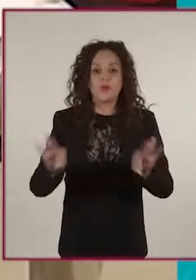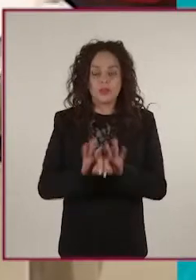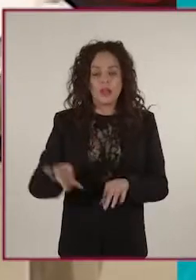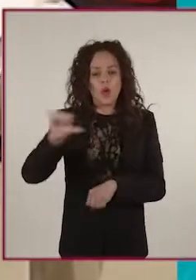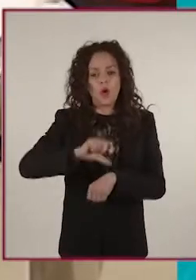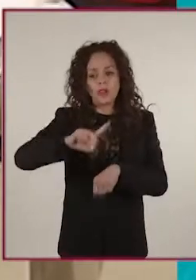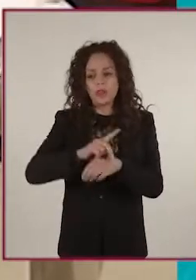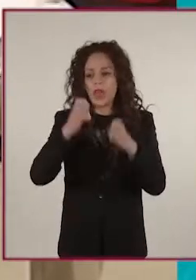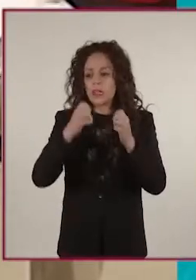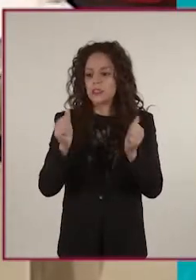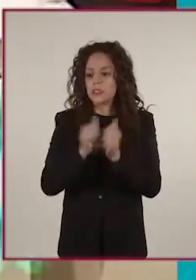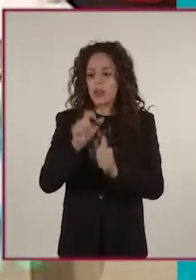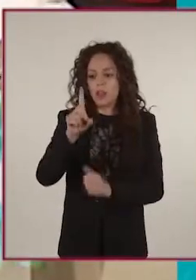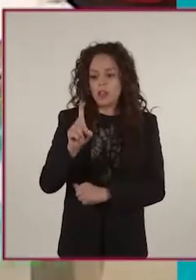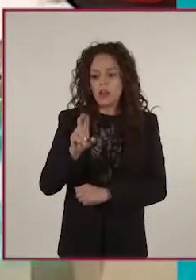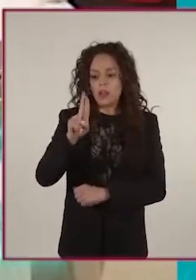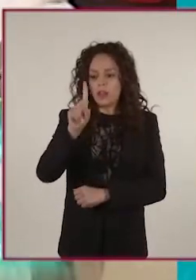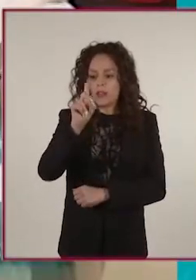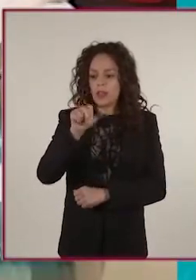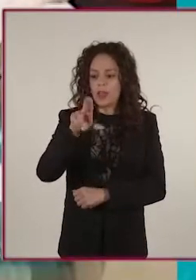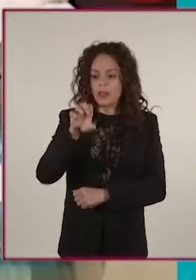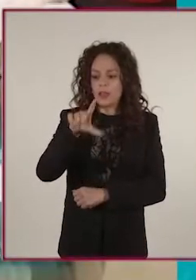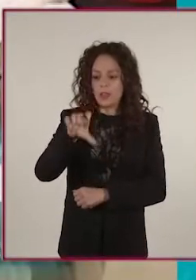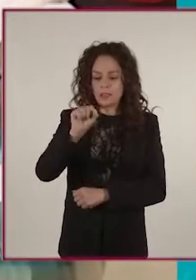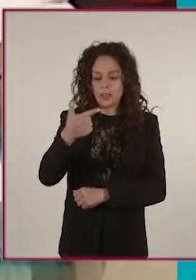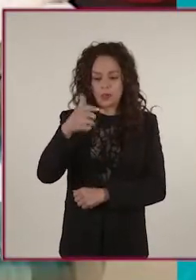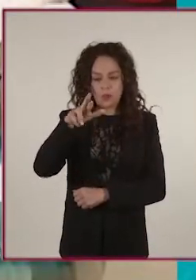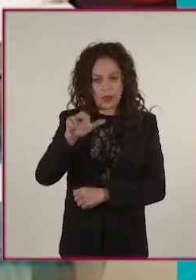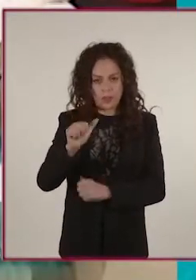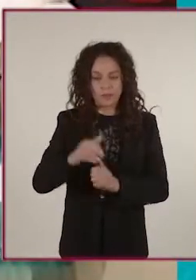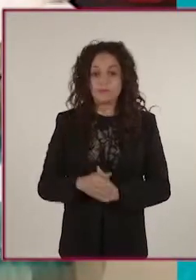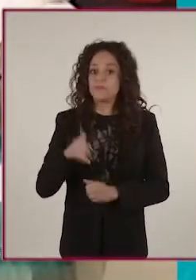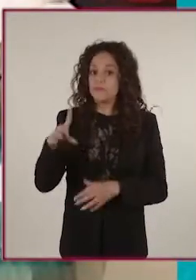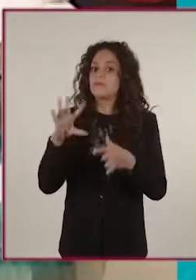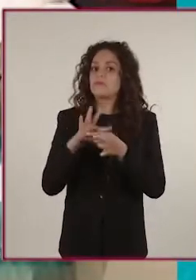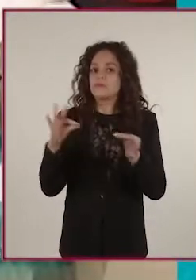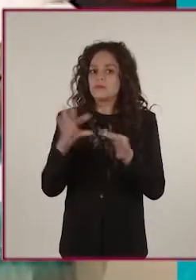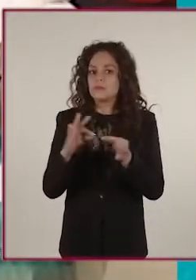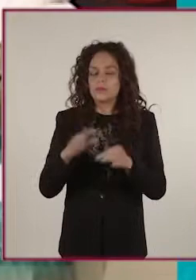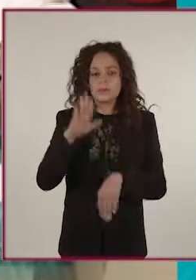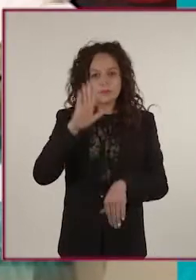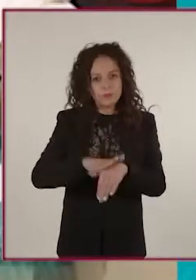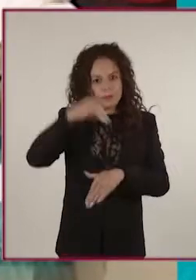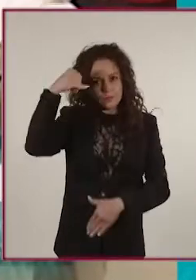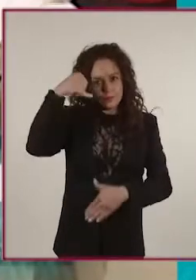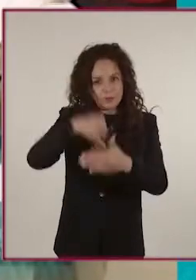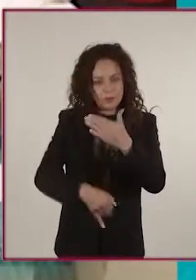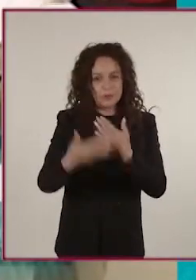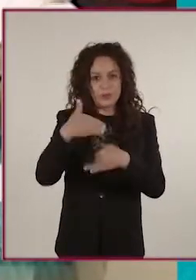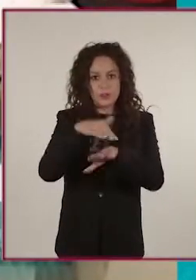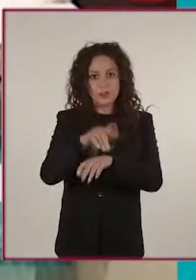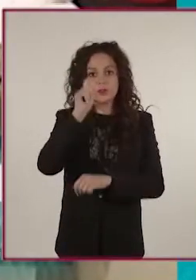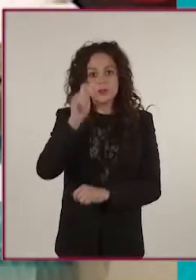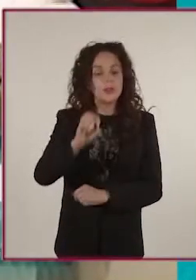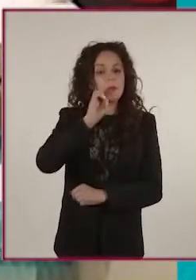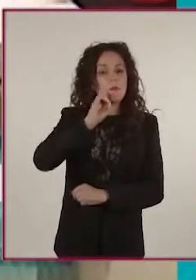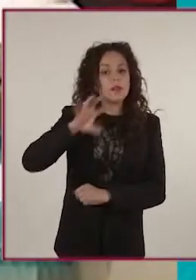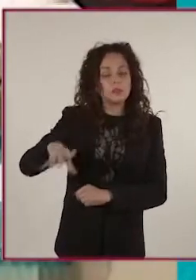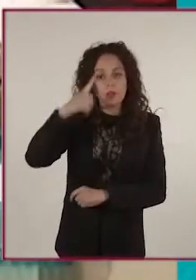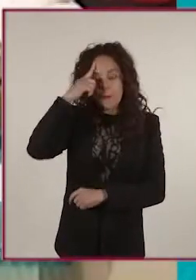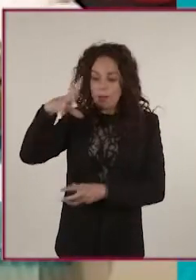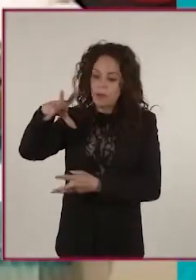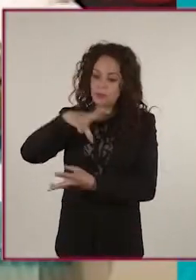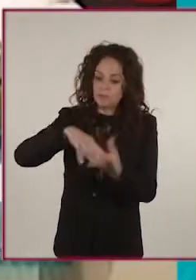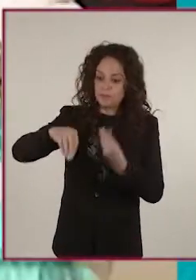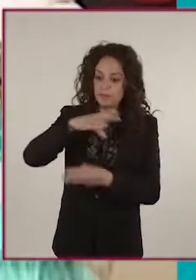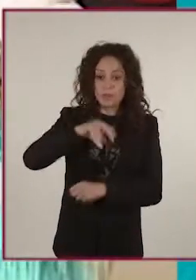me encuentro con el doctor Daniel Segura González, quien nos va a platicar y ampliar un poco más acerca de la basura y del reciclaje,